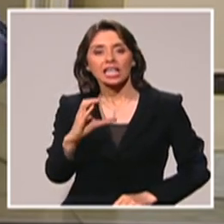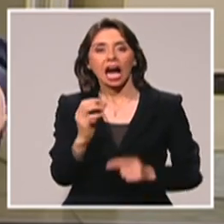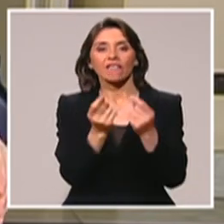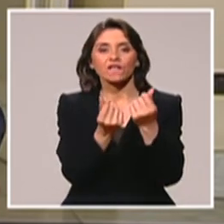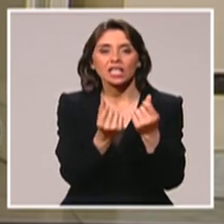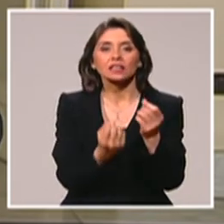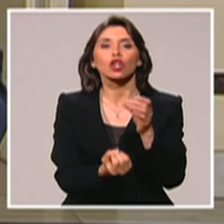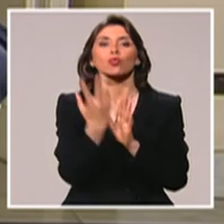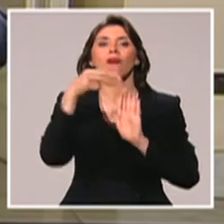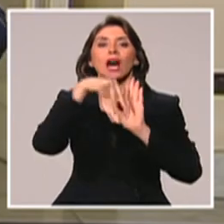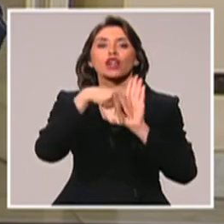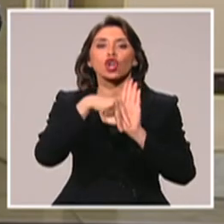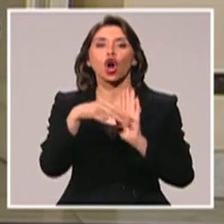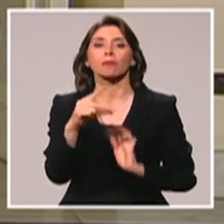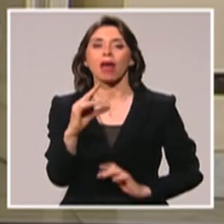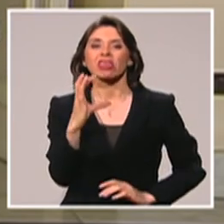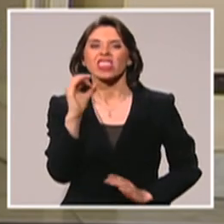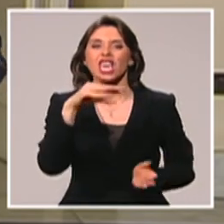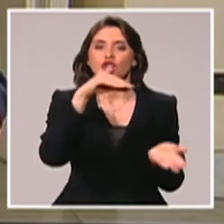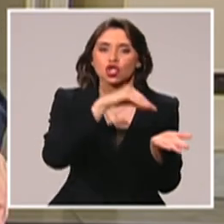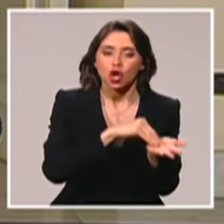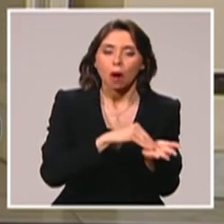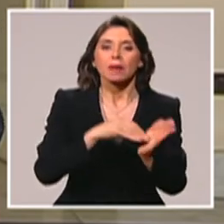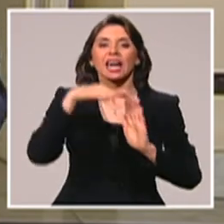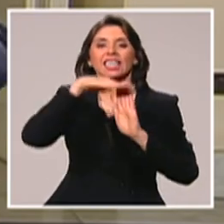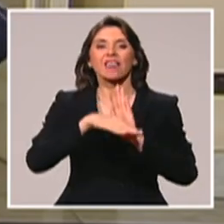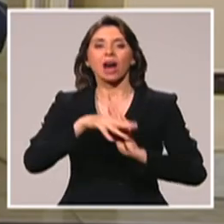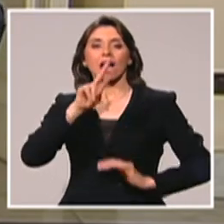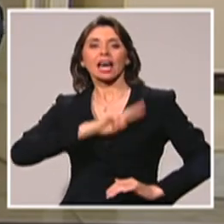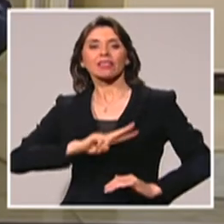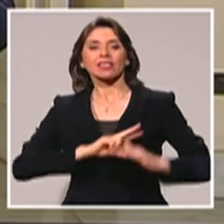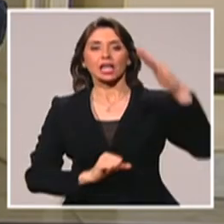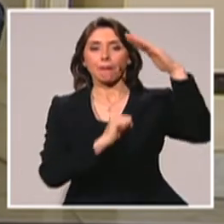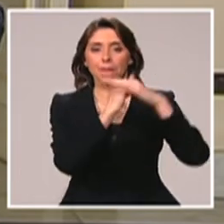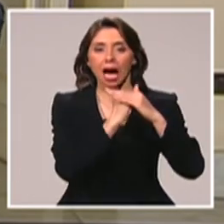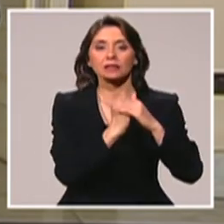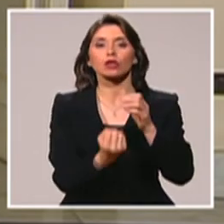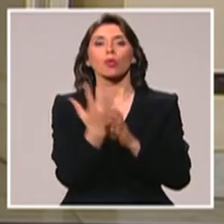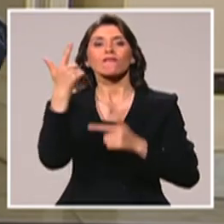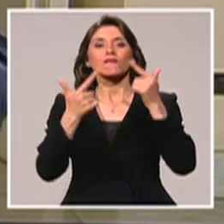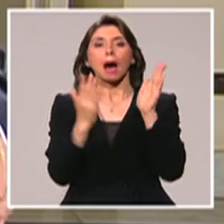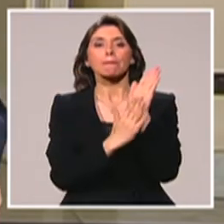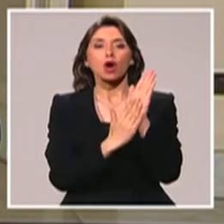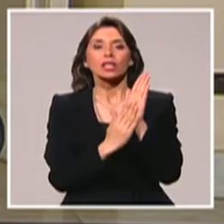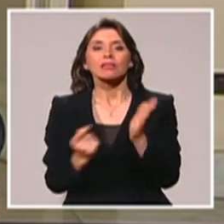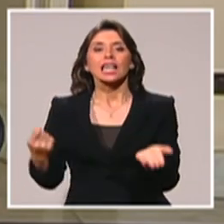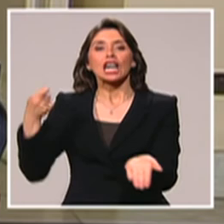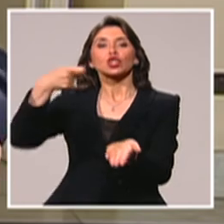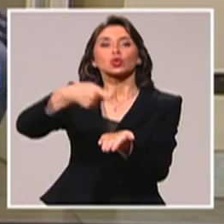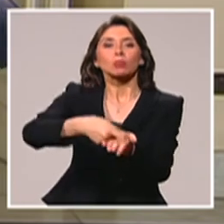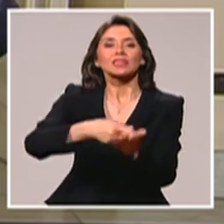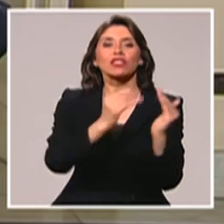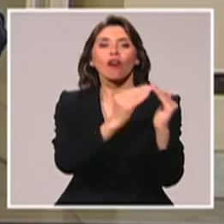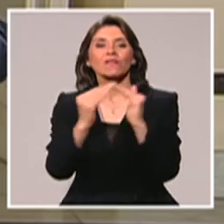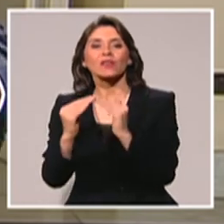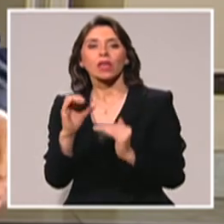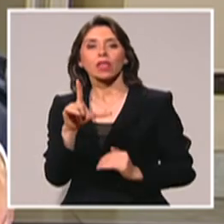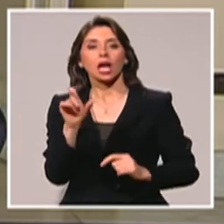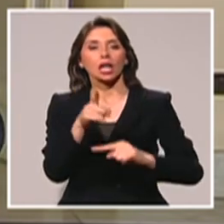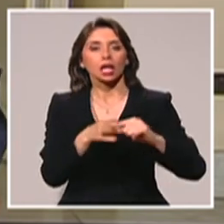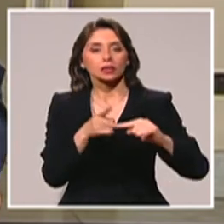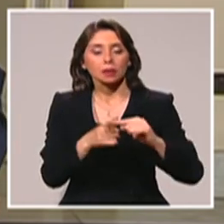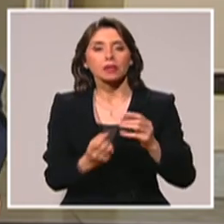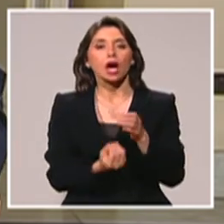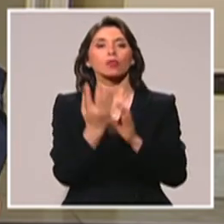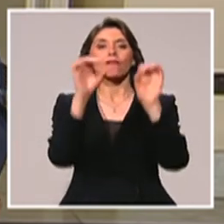normas del dicom la rebaja la tasa de interés máxima la nueva política de subsidios de vivienda para la clase media el nuevo sistema de